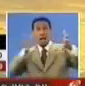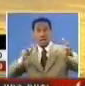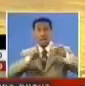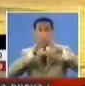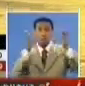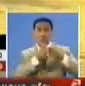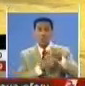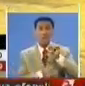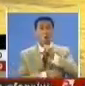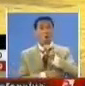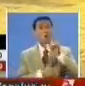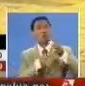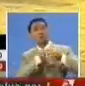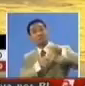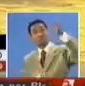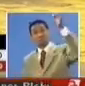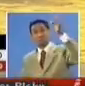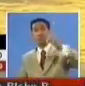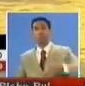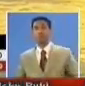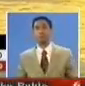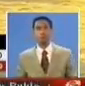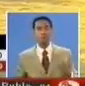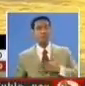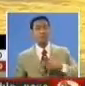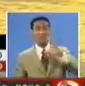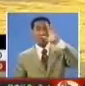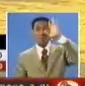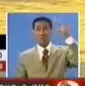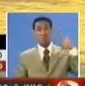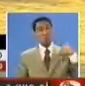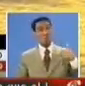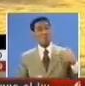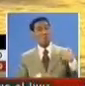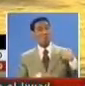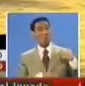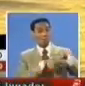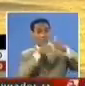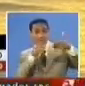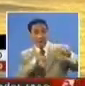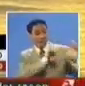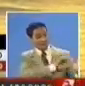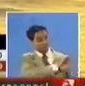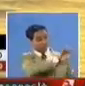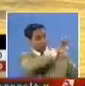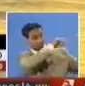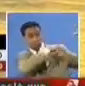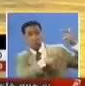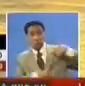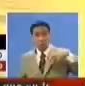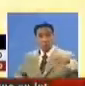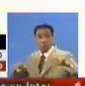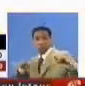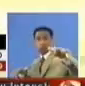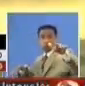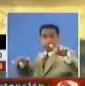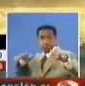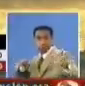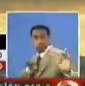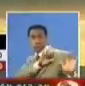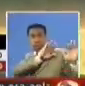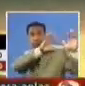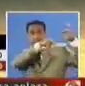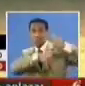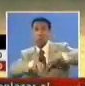de 11 metros de altura. Fue mi gran sueño correr en olas allá, mi sueño siempre fue correr en olas. Y pude, después de